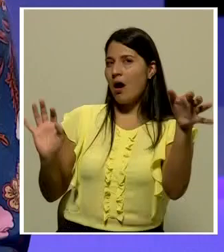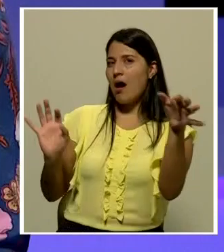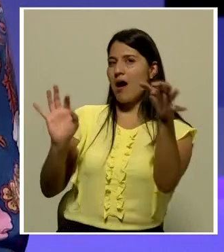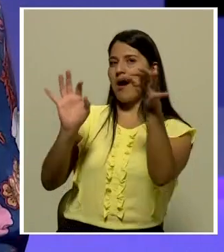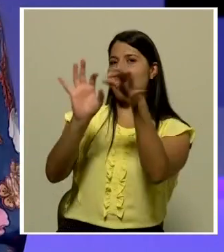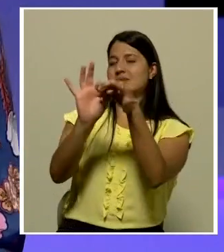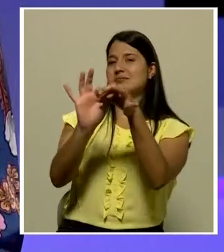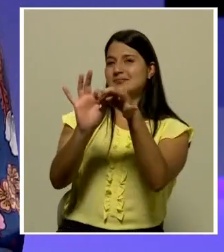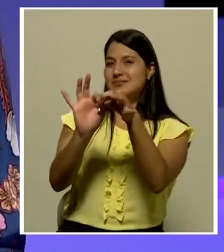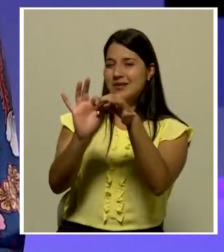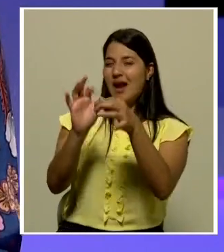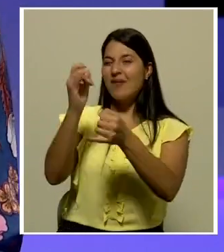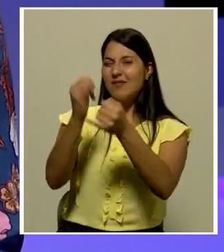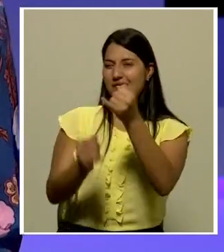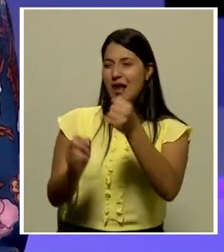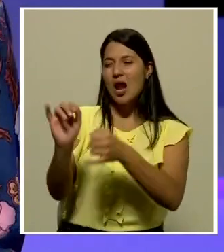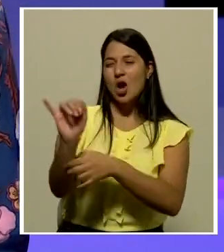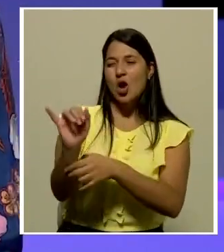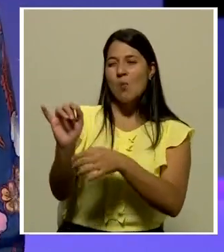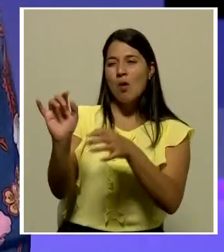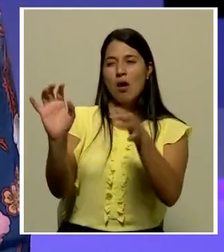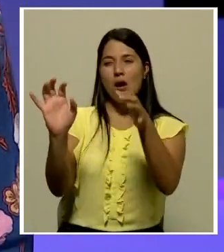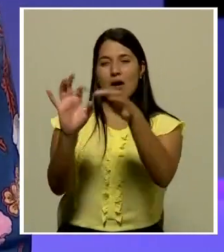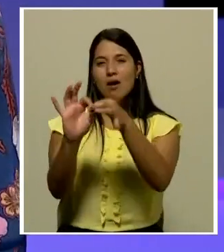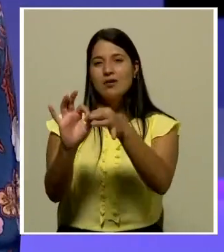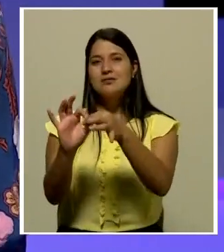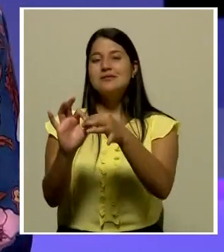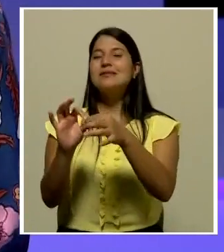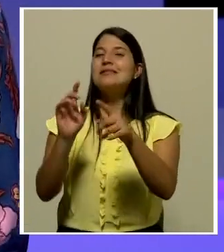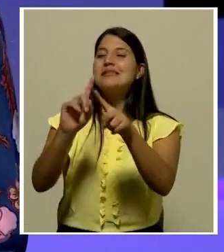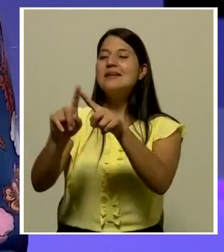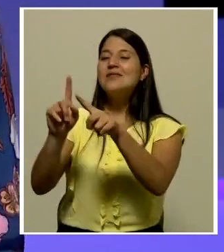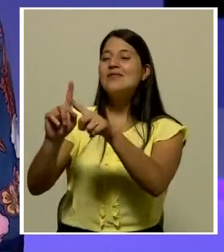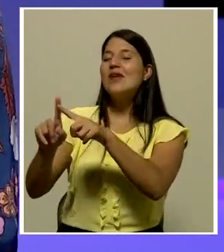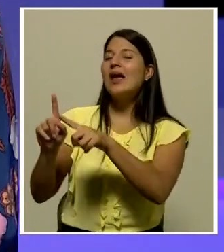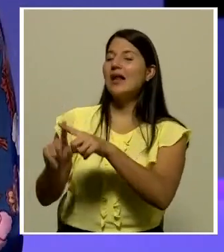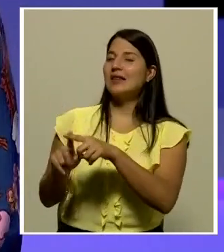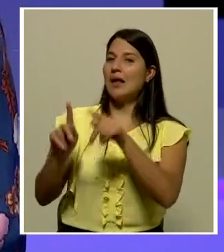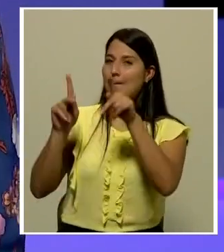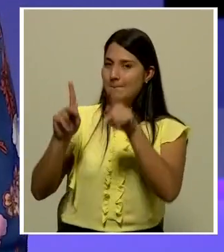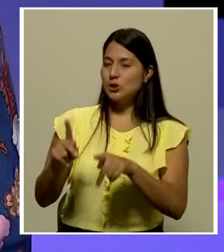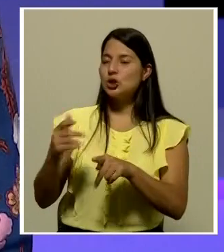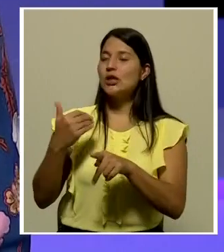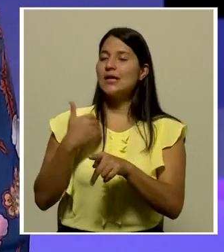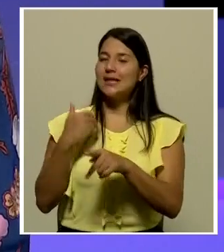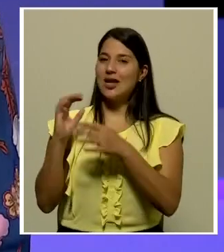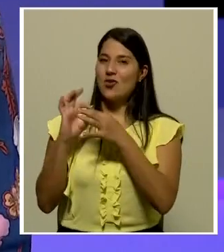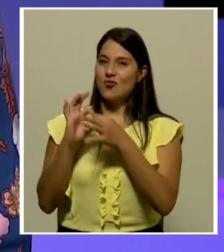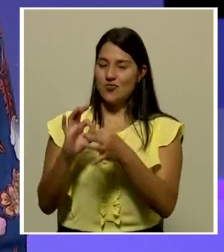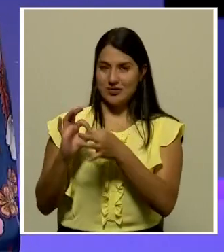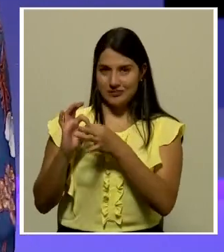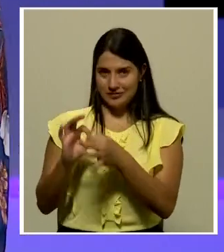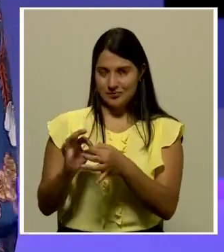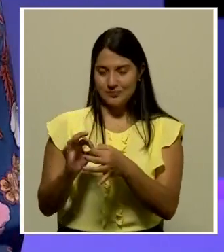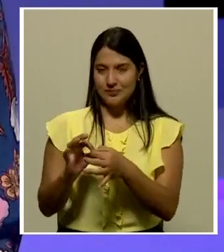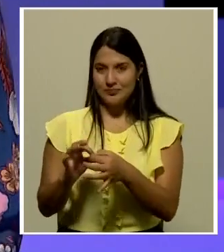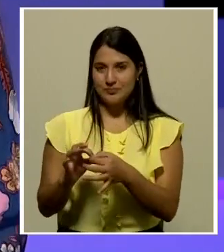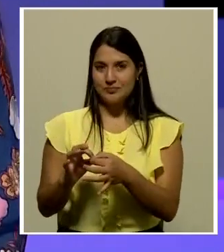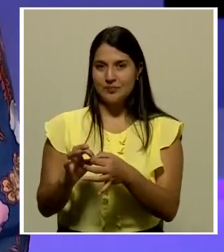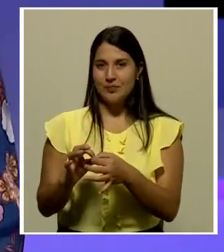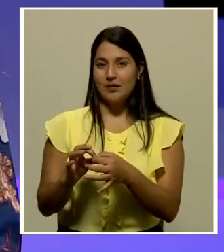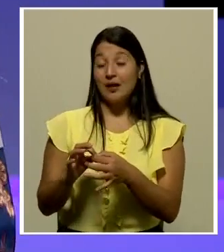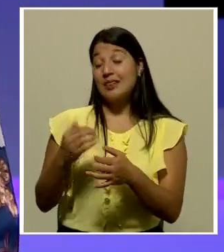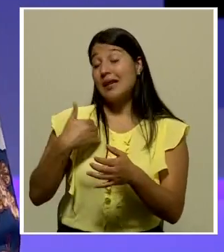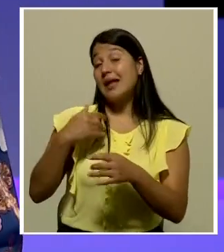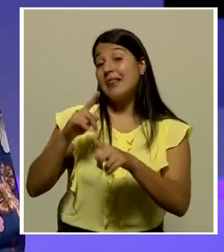si se quiere, de esas conexiones entre diferentes actores que representaban diferentes puestos